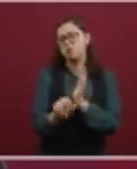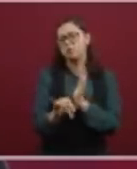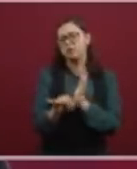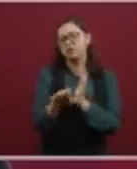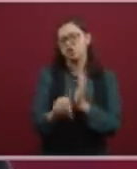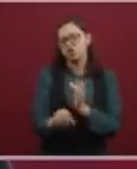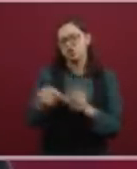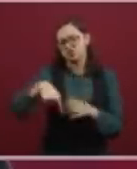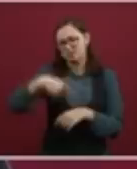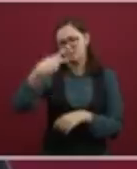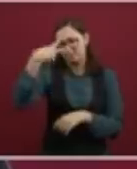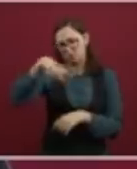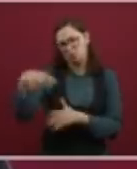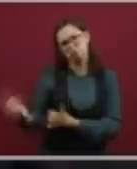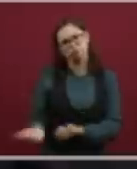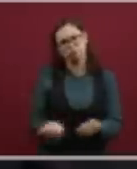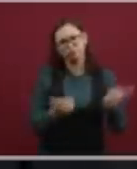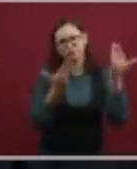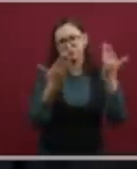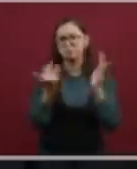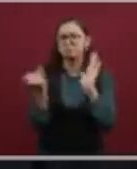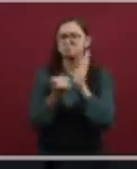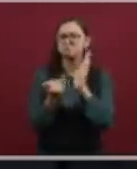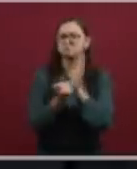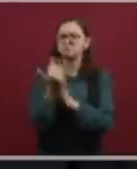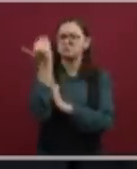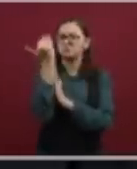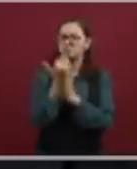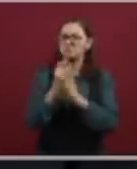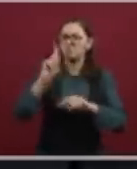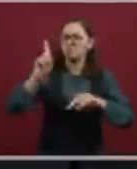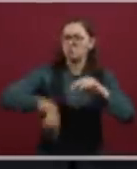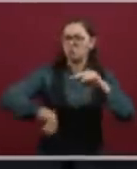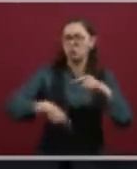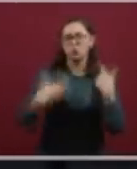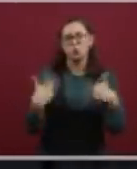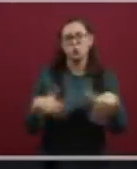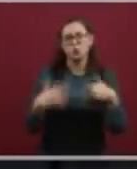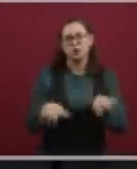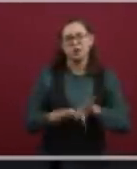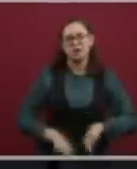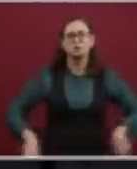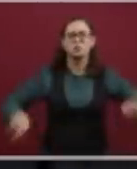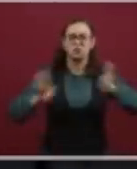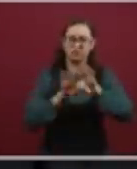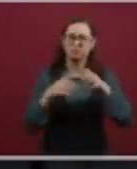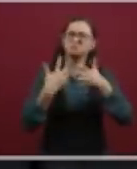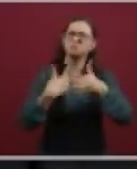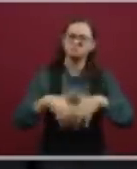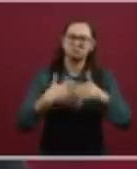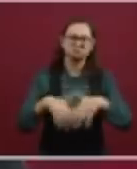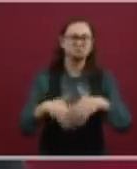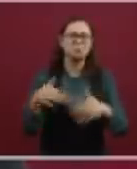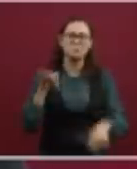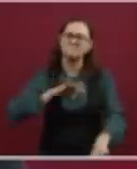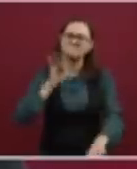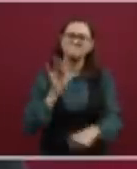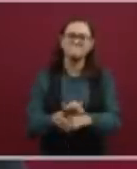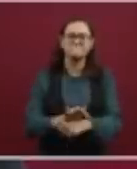México, que fue algo muy importante para la industria nacional.